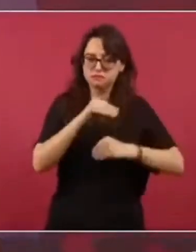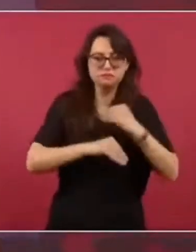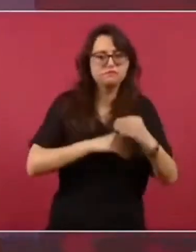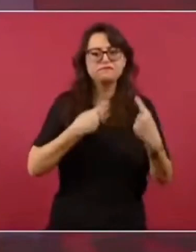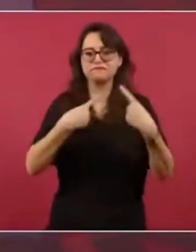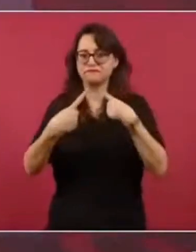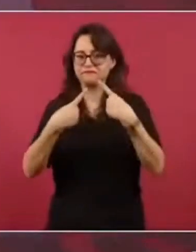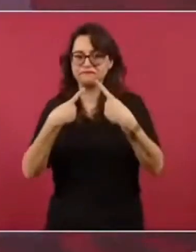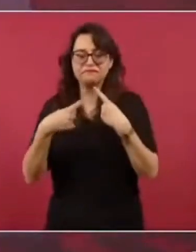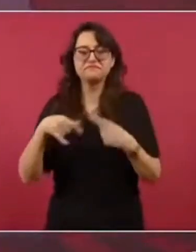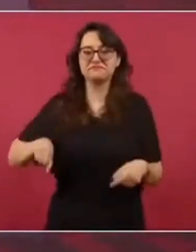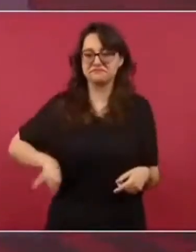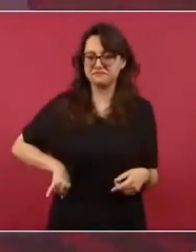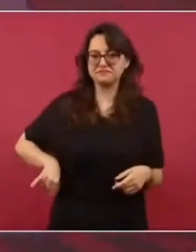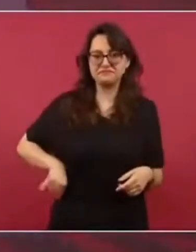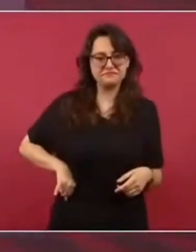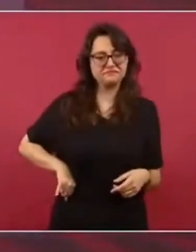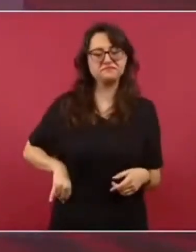Hasta